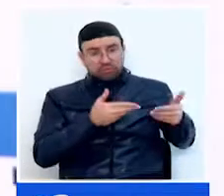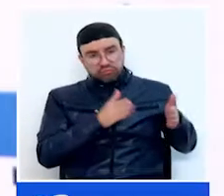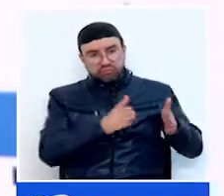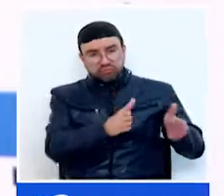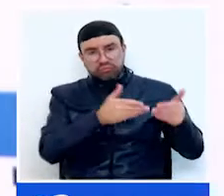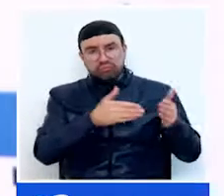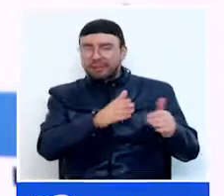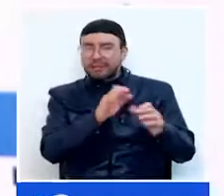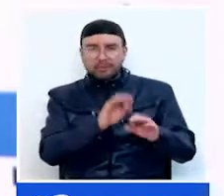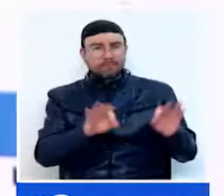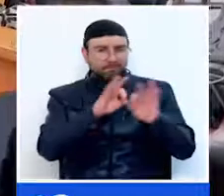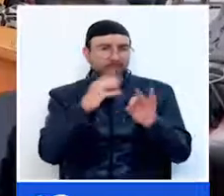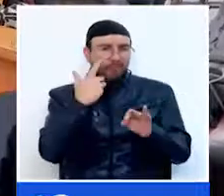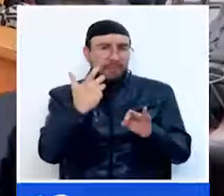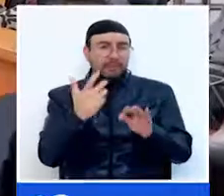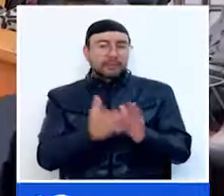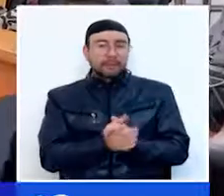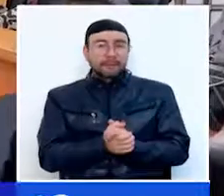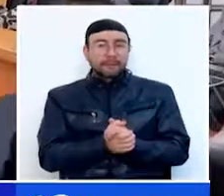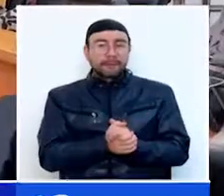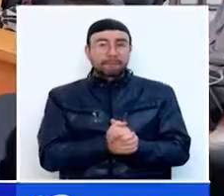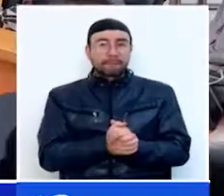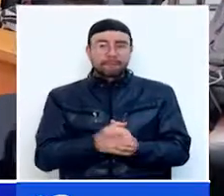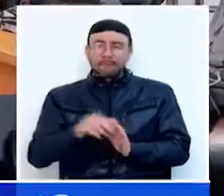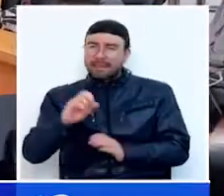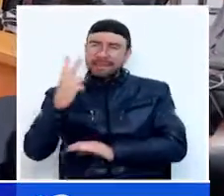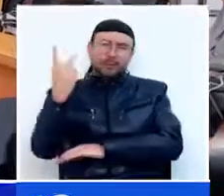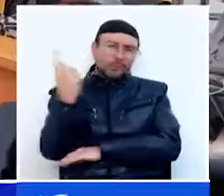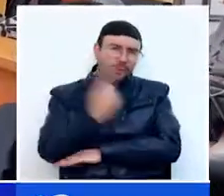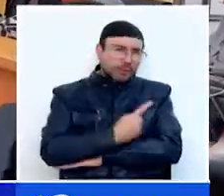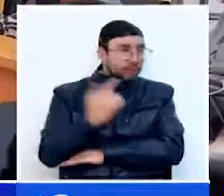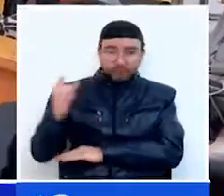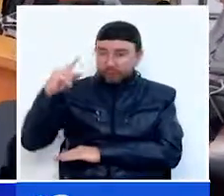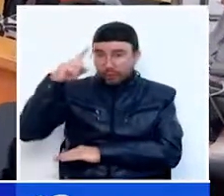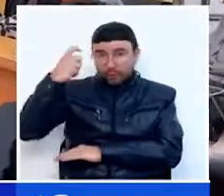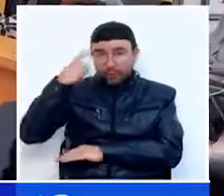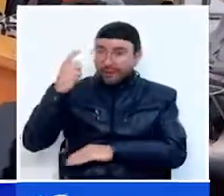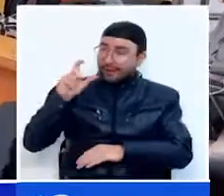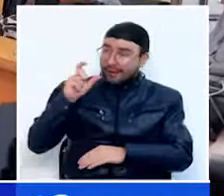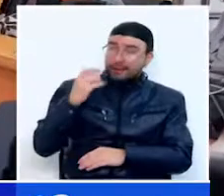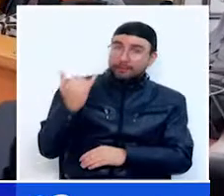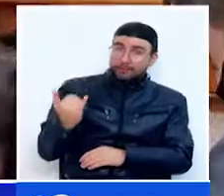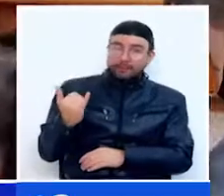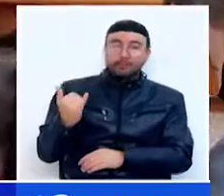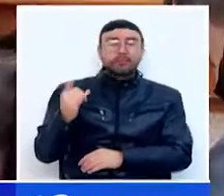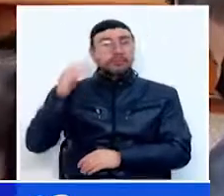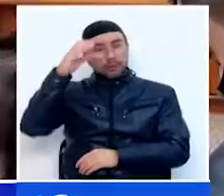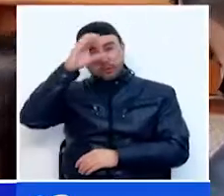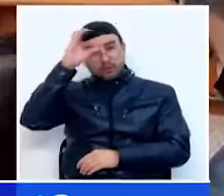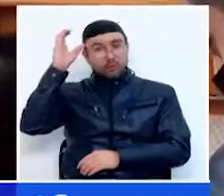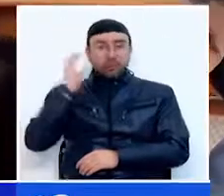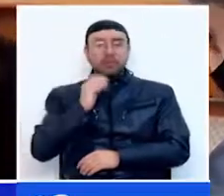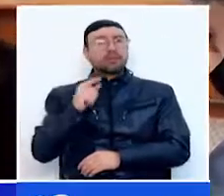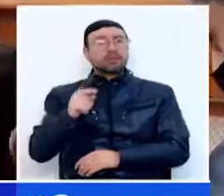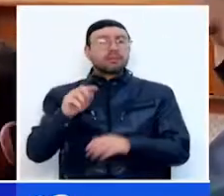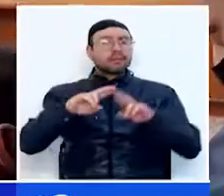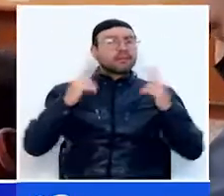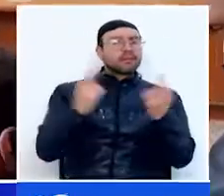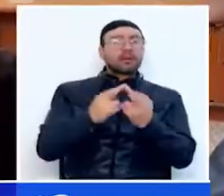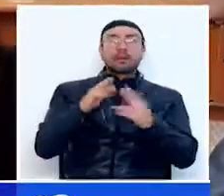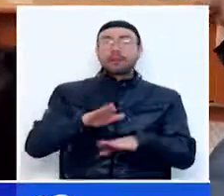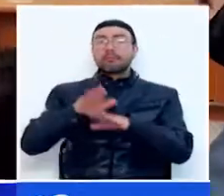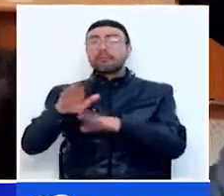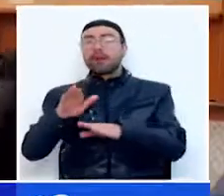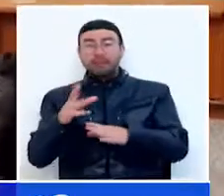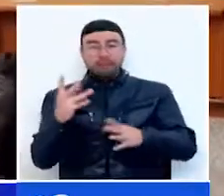importantes. Por segundo día consecutivo, el gobernador de Caldas, Luis Carlos Velázquez, se reunió con representantes de diferentes